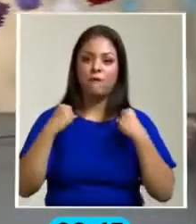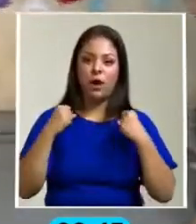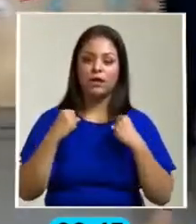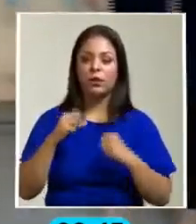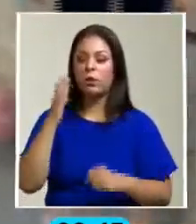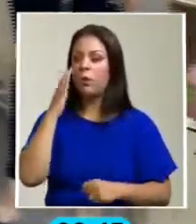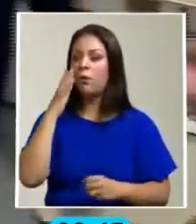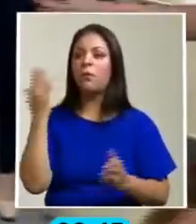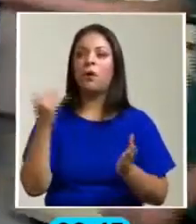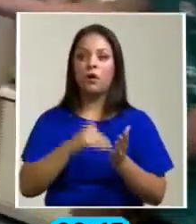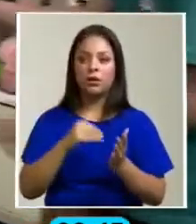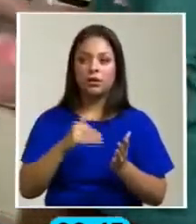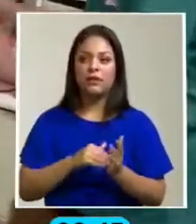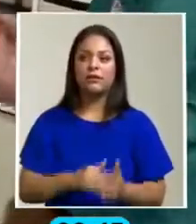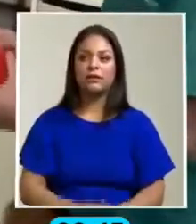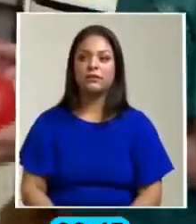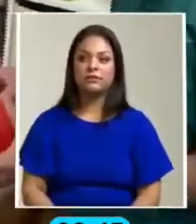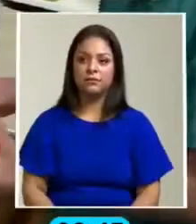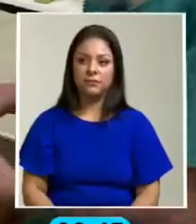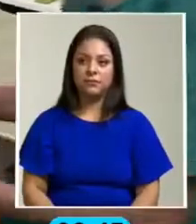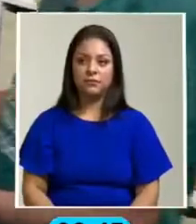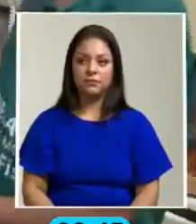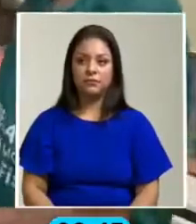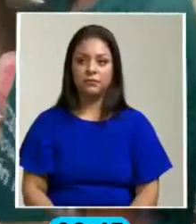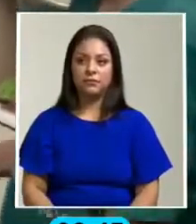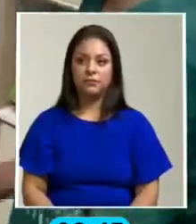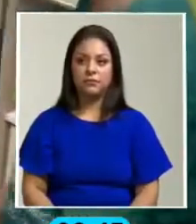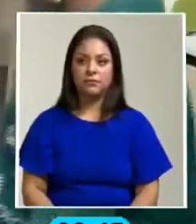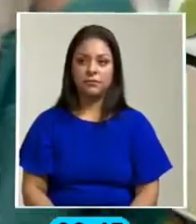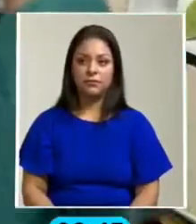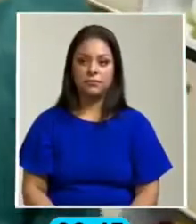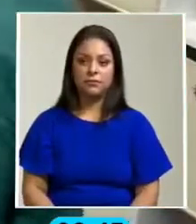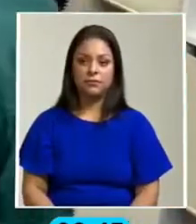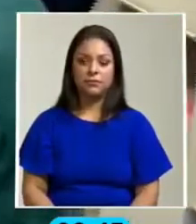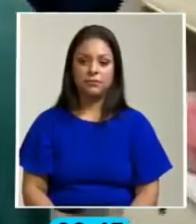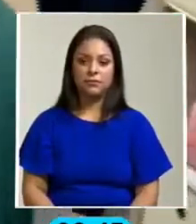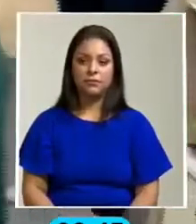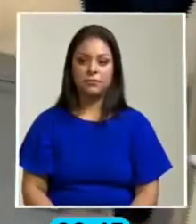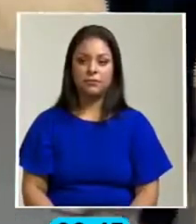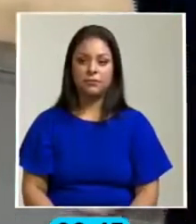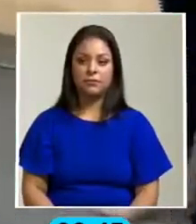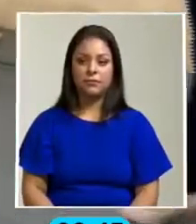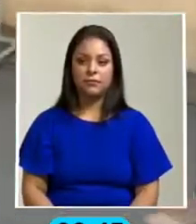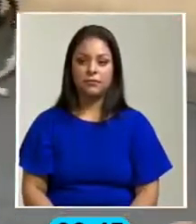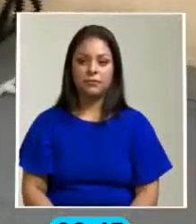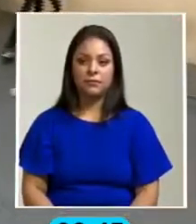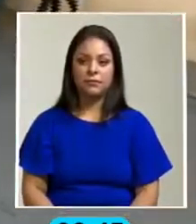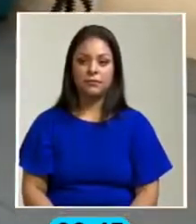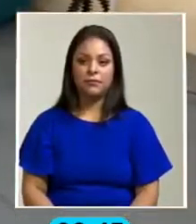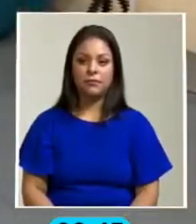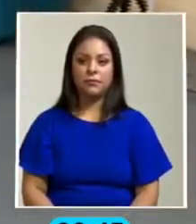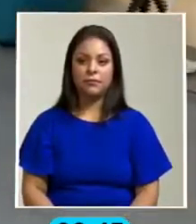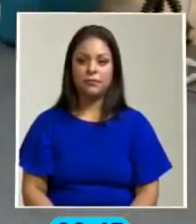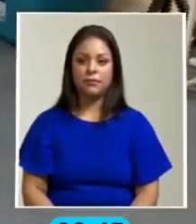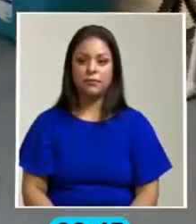Nuevamente, Ángel. Vamos a ver. Y se prepara Ángel y lanza la bola.